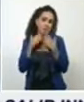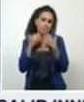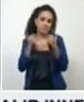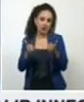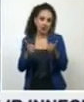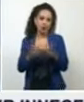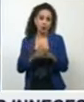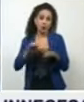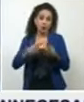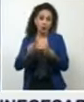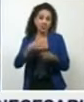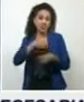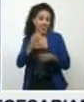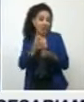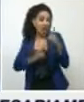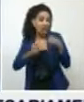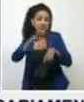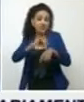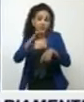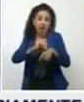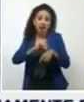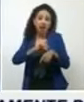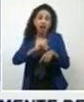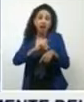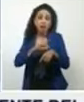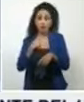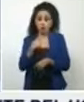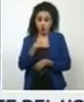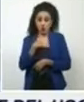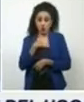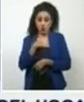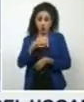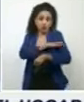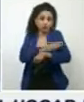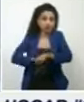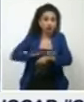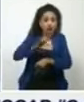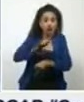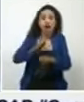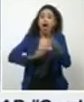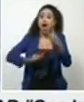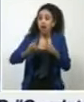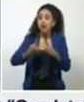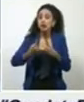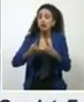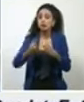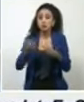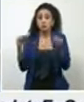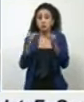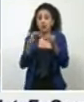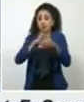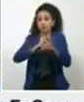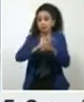una de estas enfermedades. Yo que soy hipertenso, el que es diabético, el que tiene una insuficiencia renal